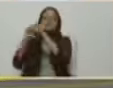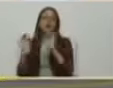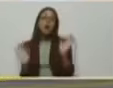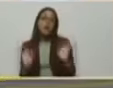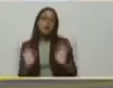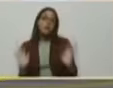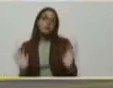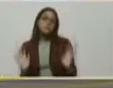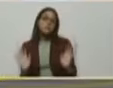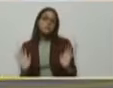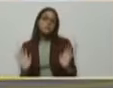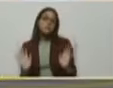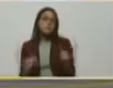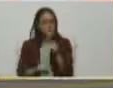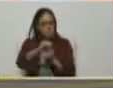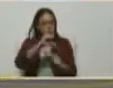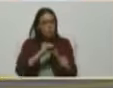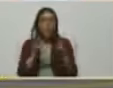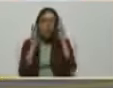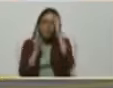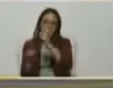nadie.